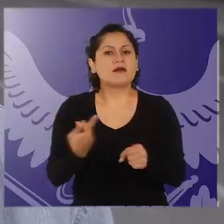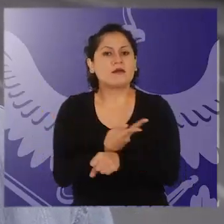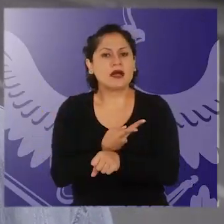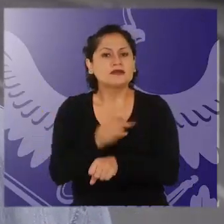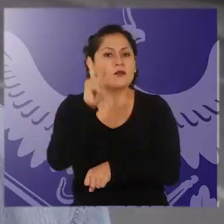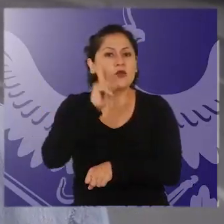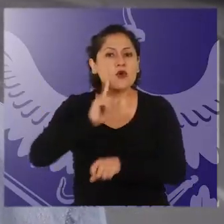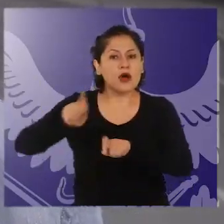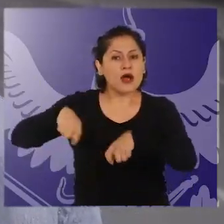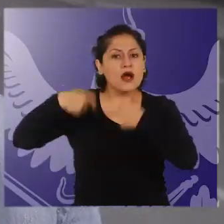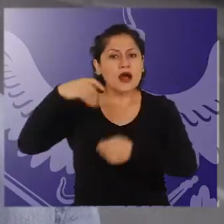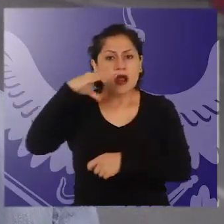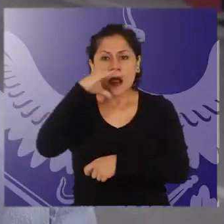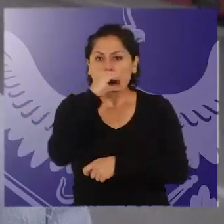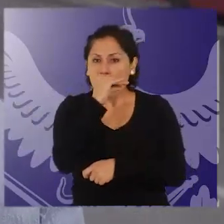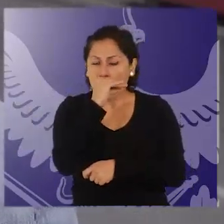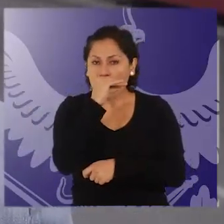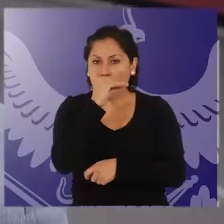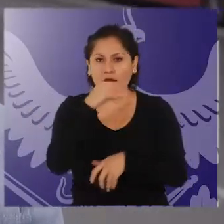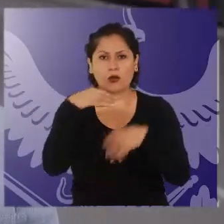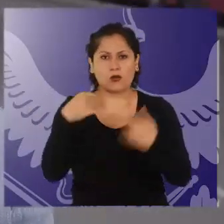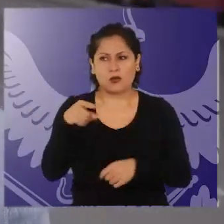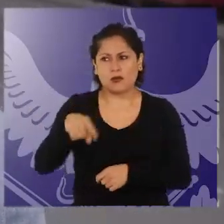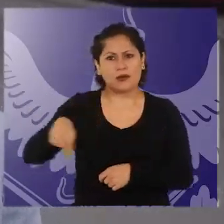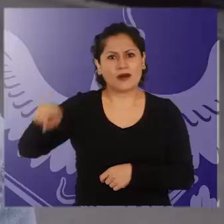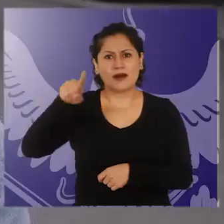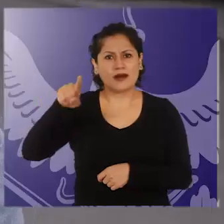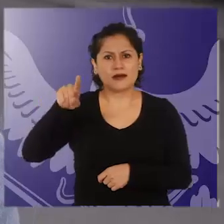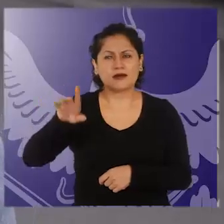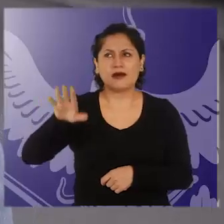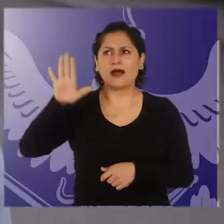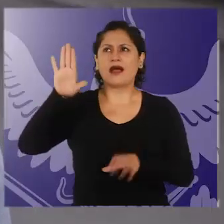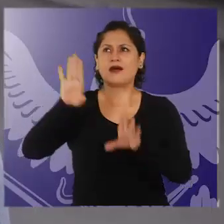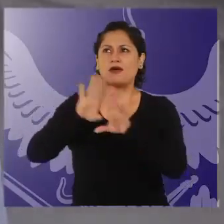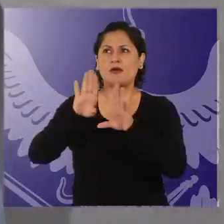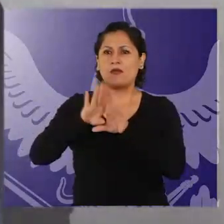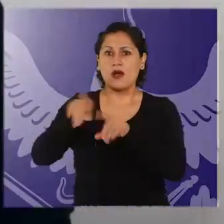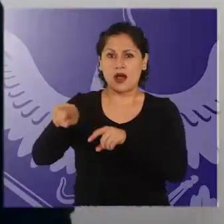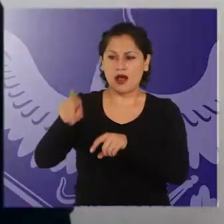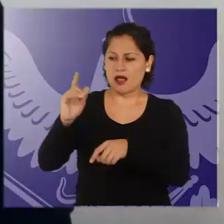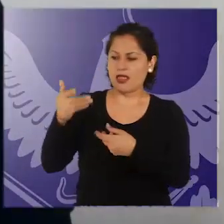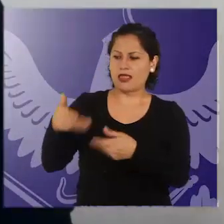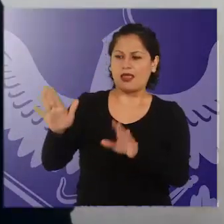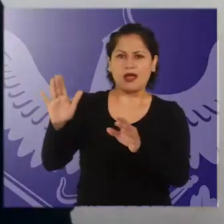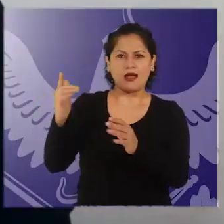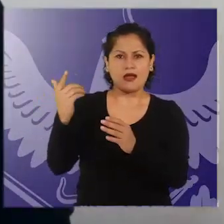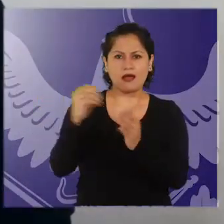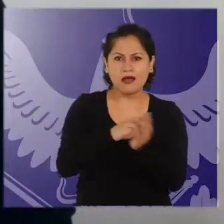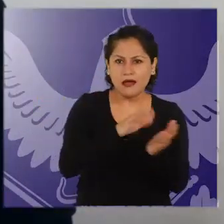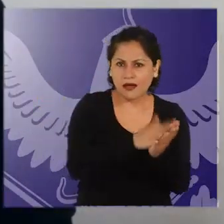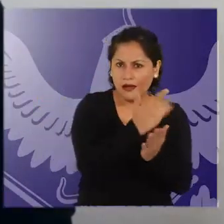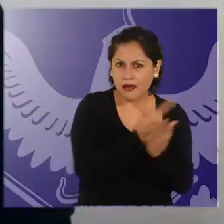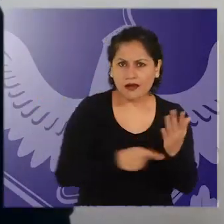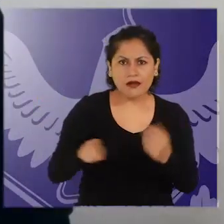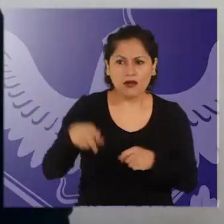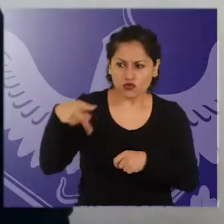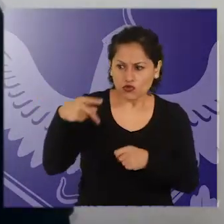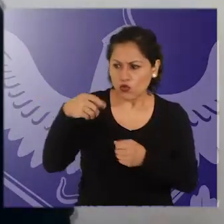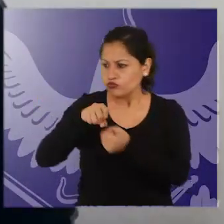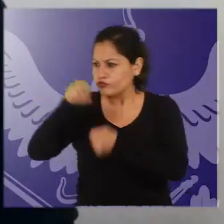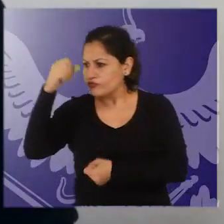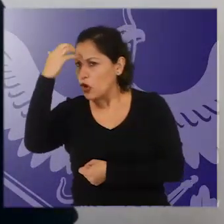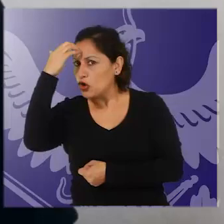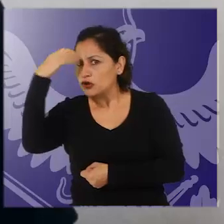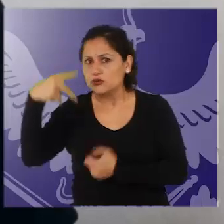hermanas afrodescendientes no tienen la fortuna ni siquiera de ser contadas, mucho menos sus